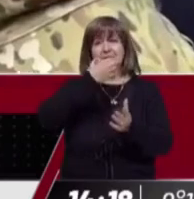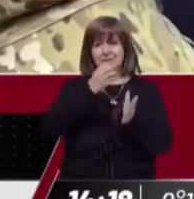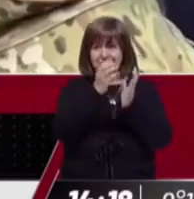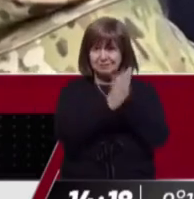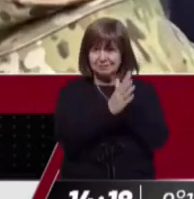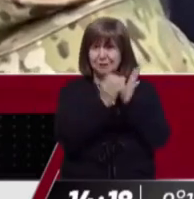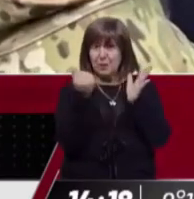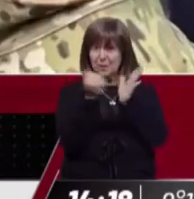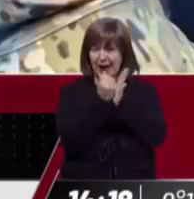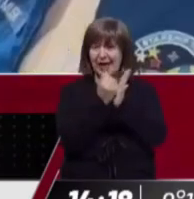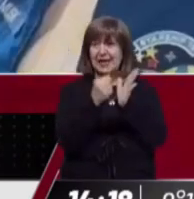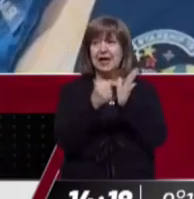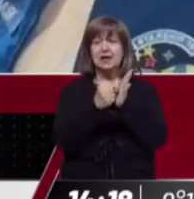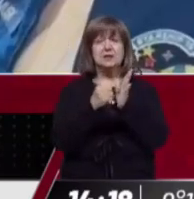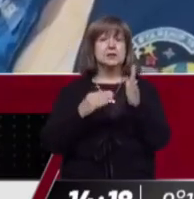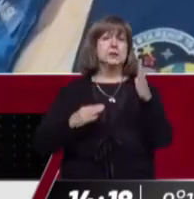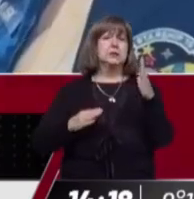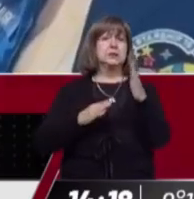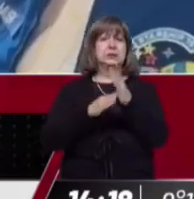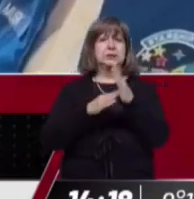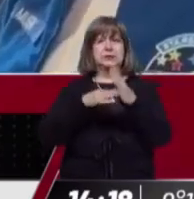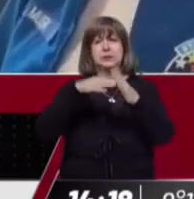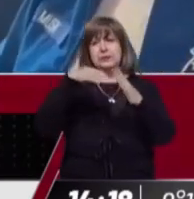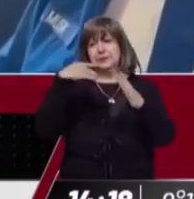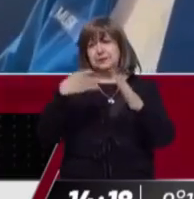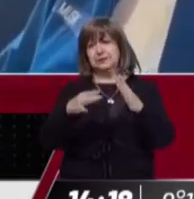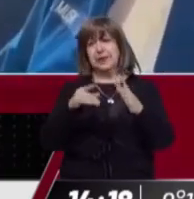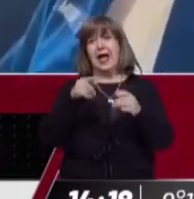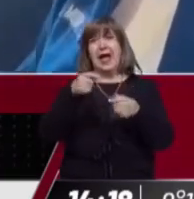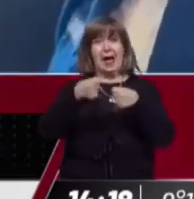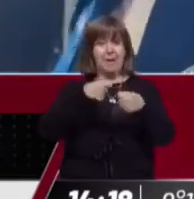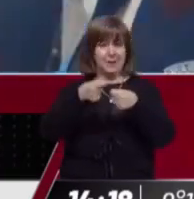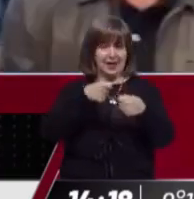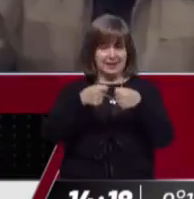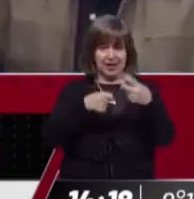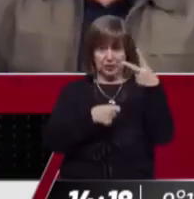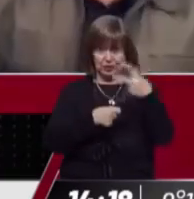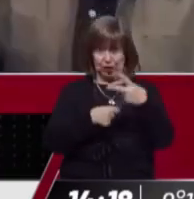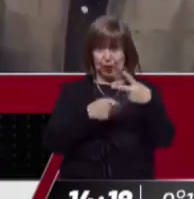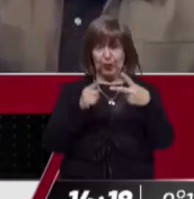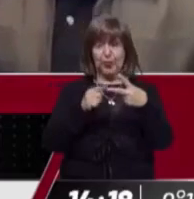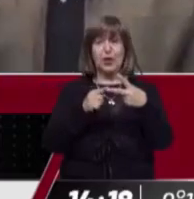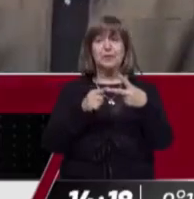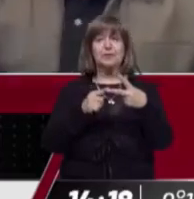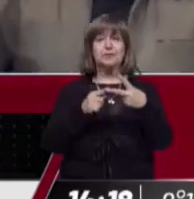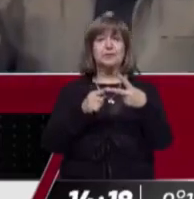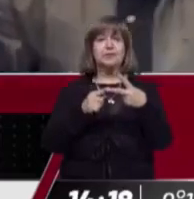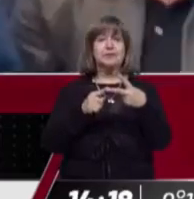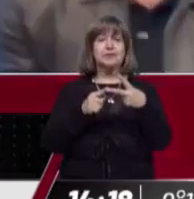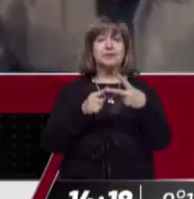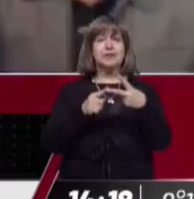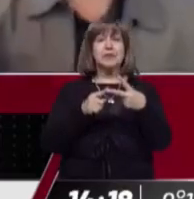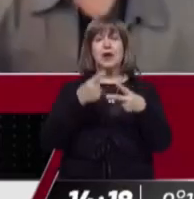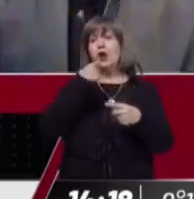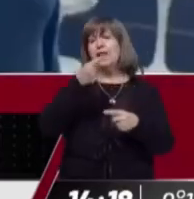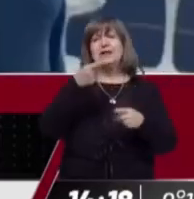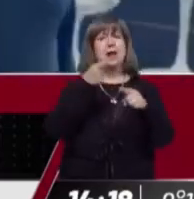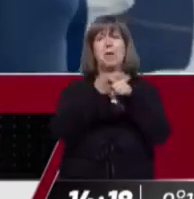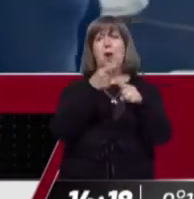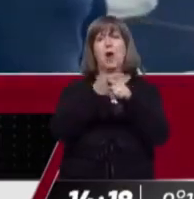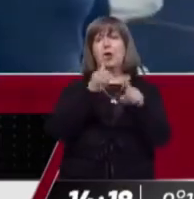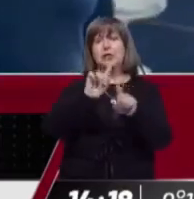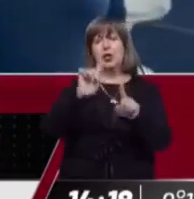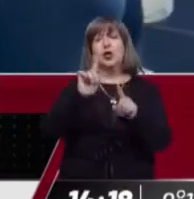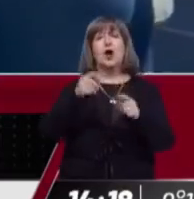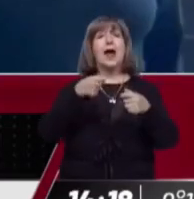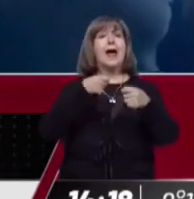en el pasado es otro líder mundial del sector empresarial, ¿no? No estamos hablando de políticos. De Se